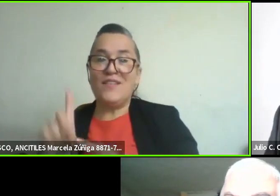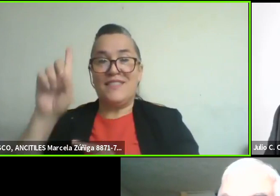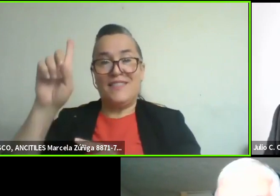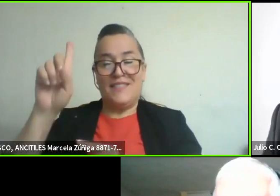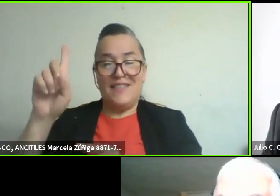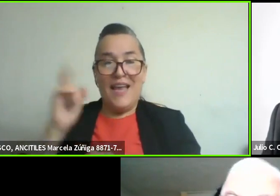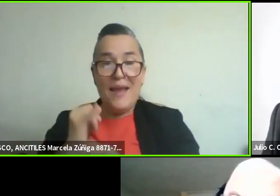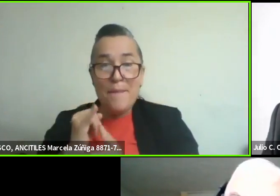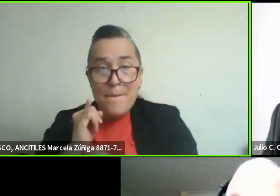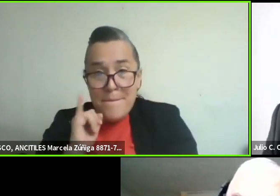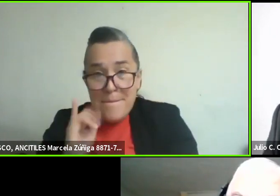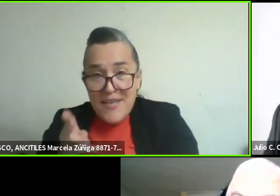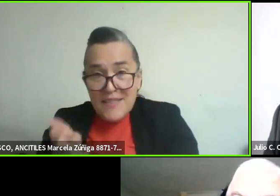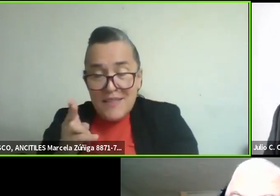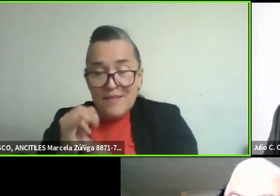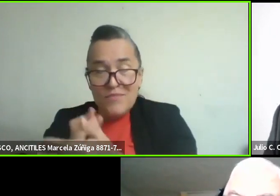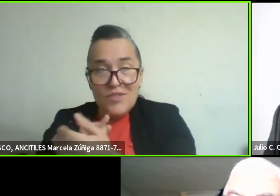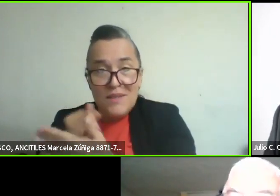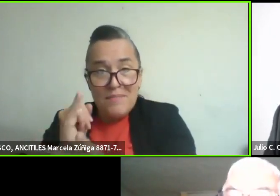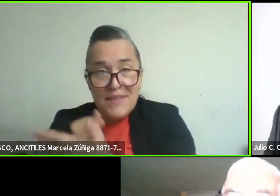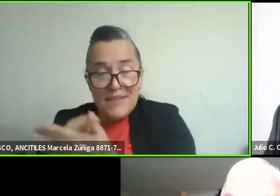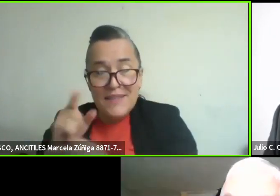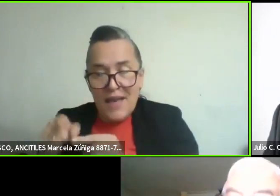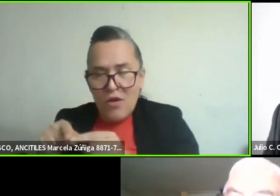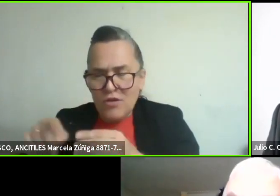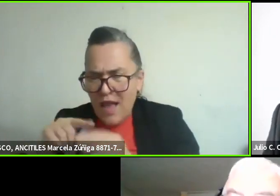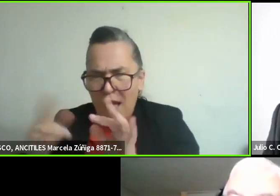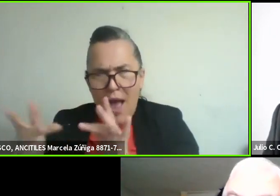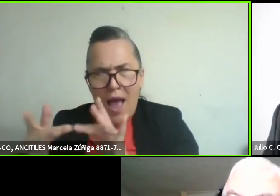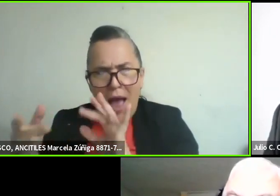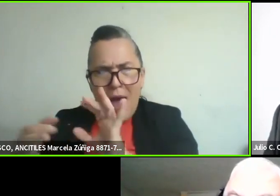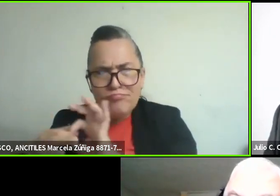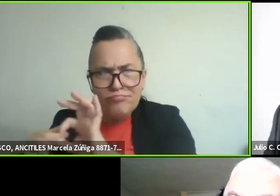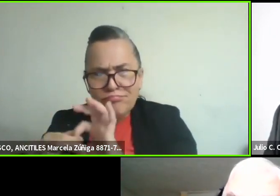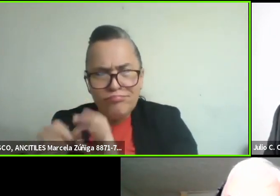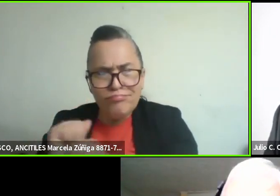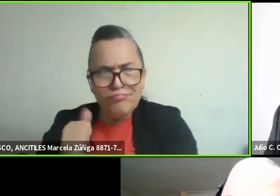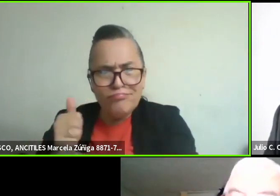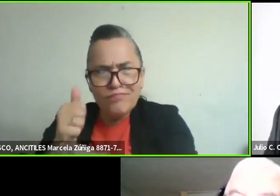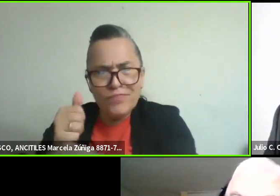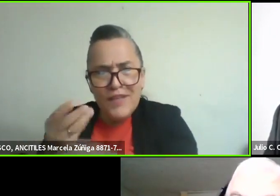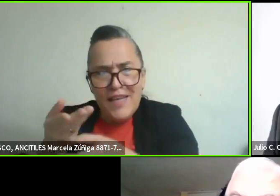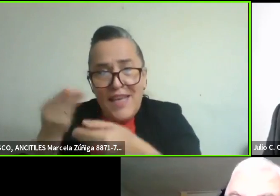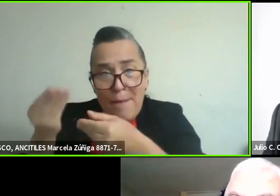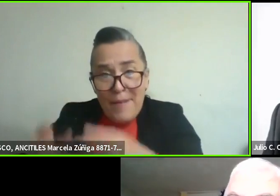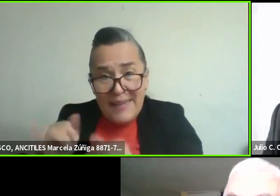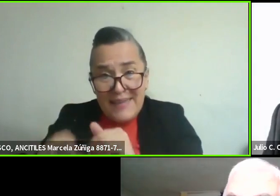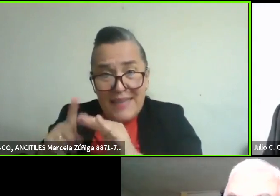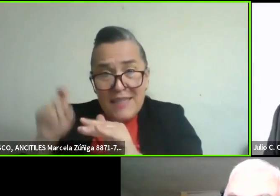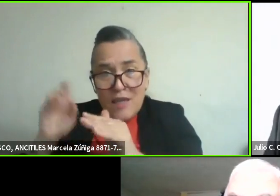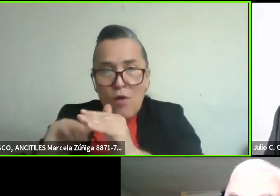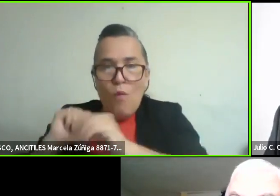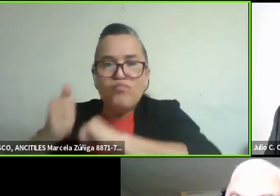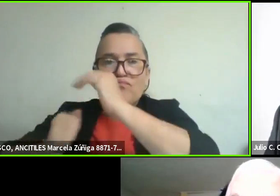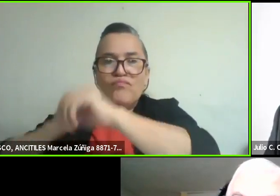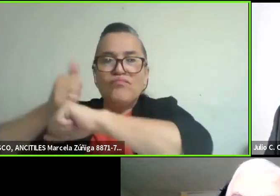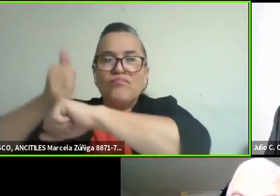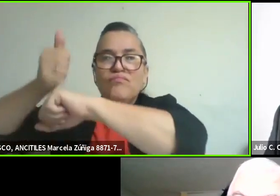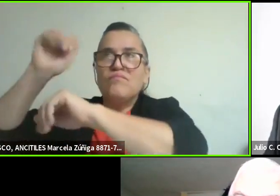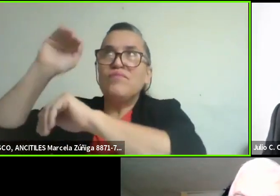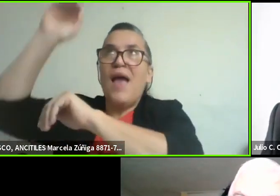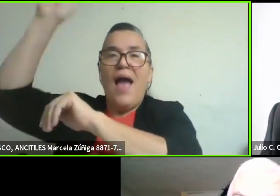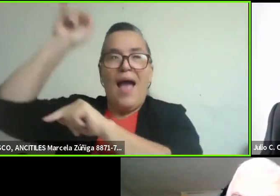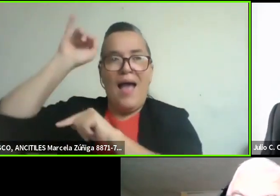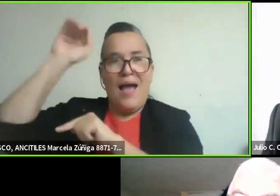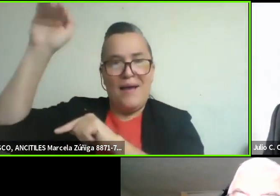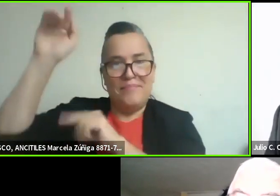son los mismos investigadores las mismas investigadoras las que establecen sus contactos con los colegas y a partir de ahí se va montando la cooperación yo lo que